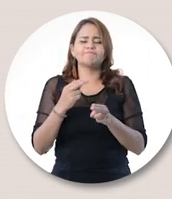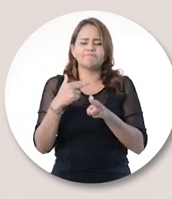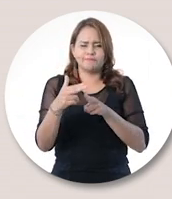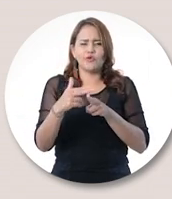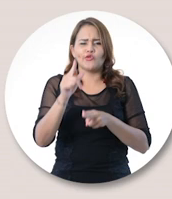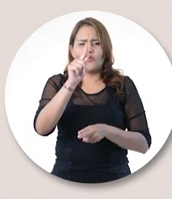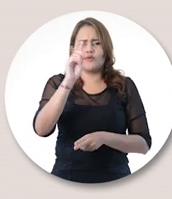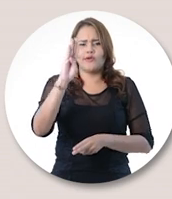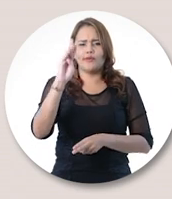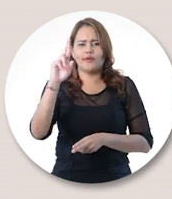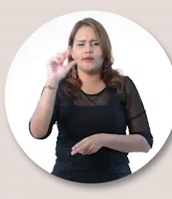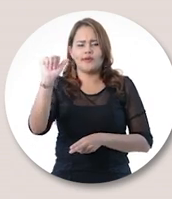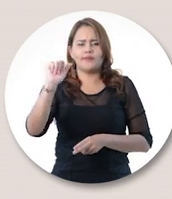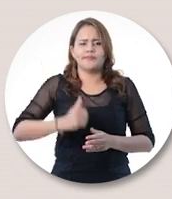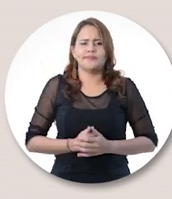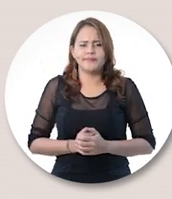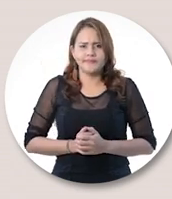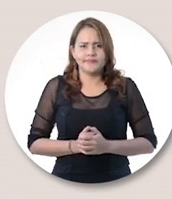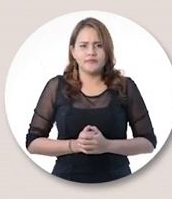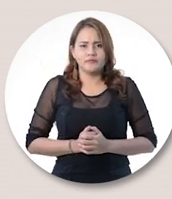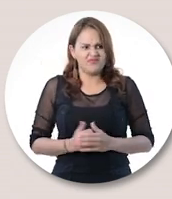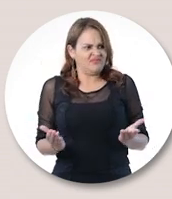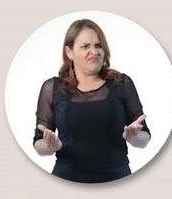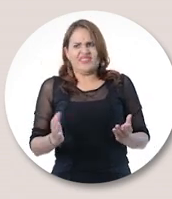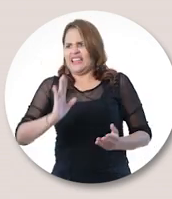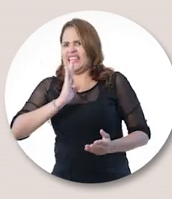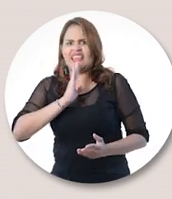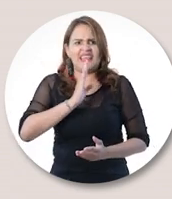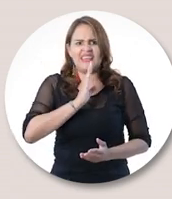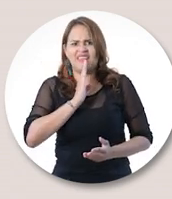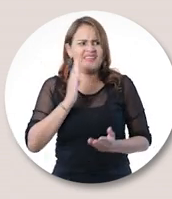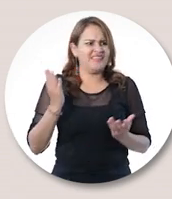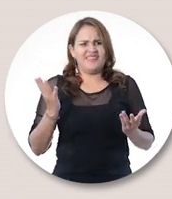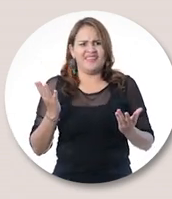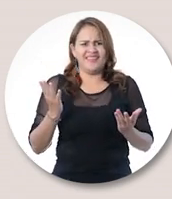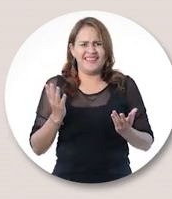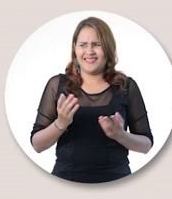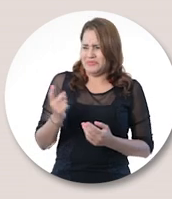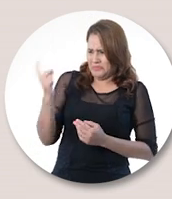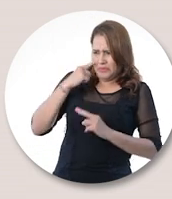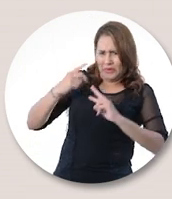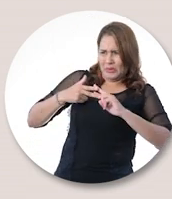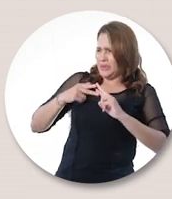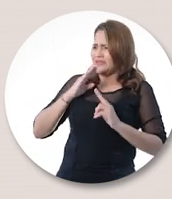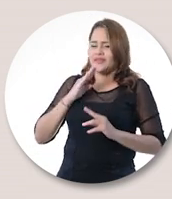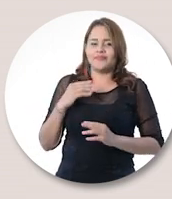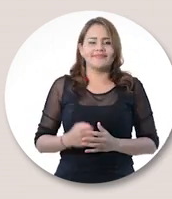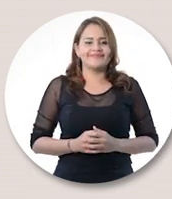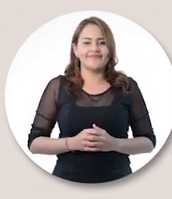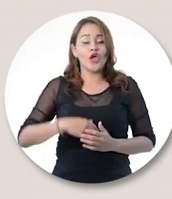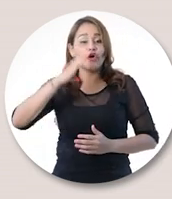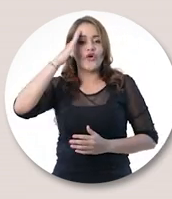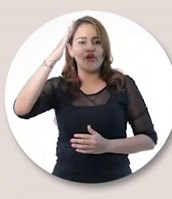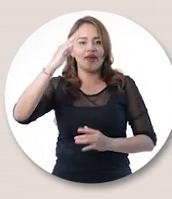punto de salir por condición de FBRA. ¿Quién eres? ¿Cómo es que nos conoces?